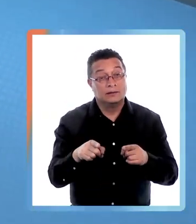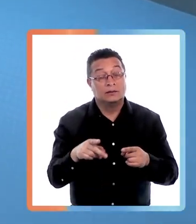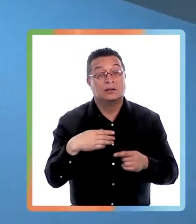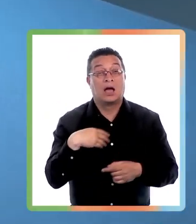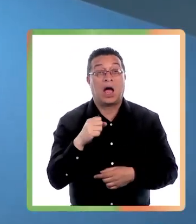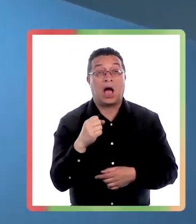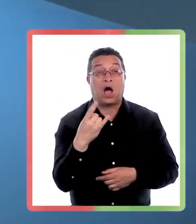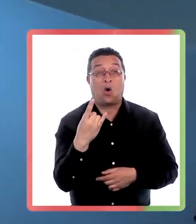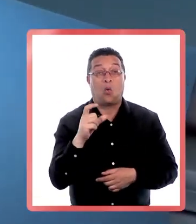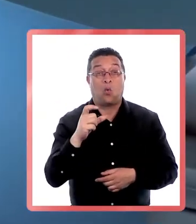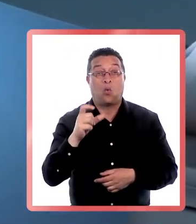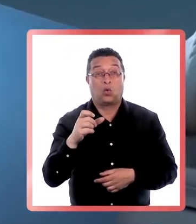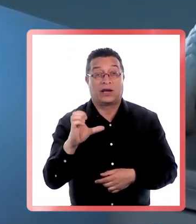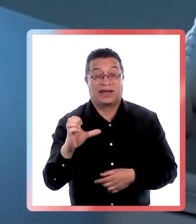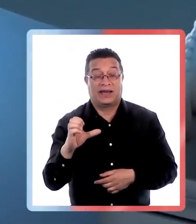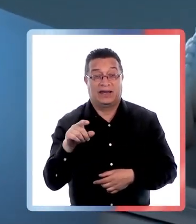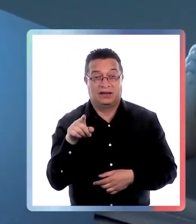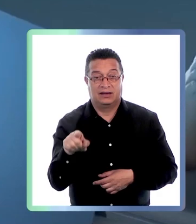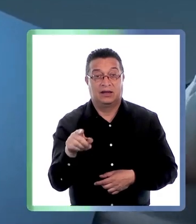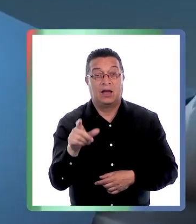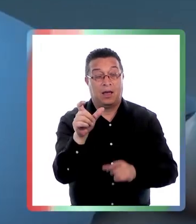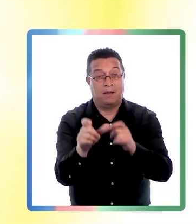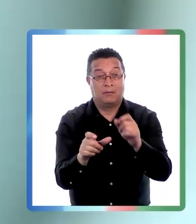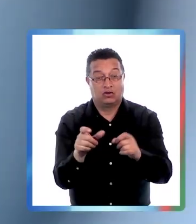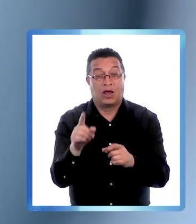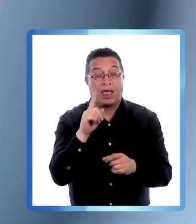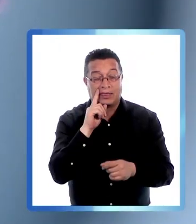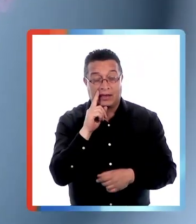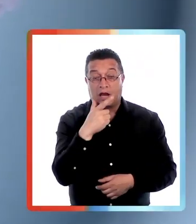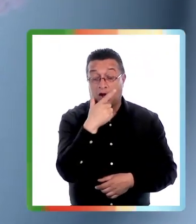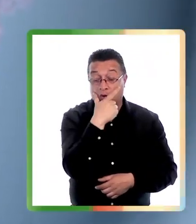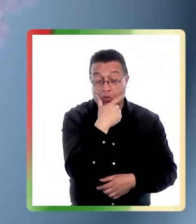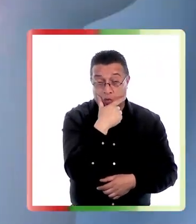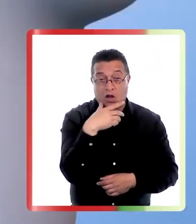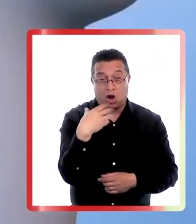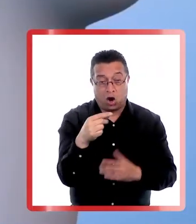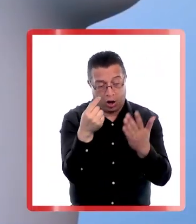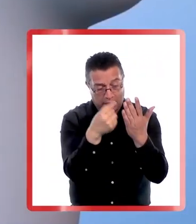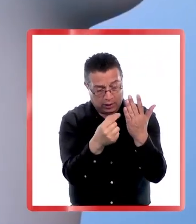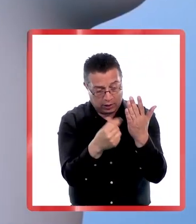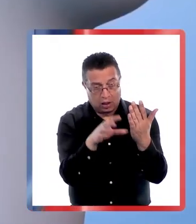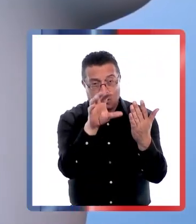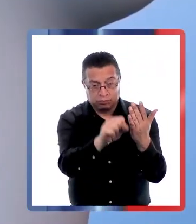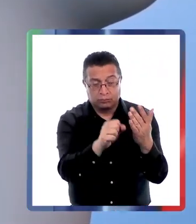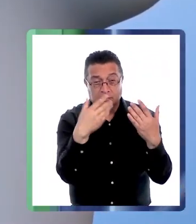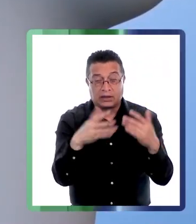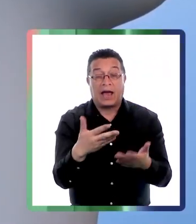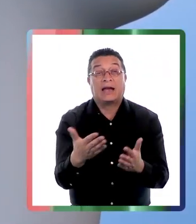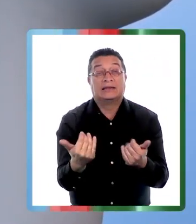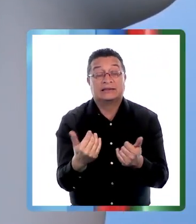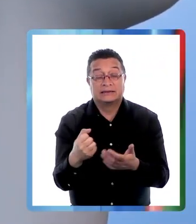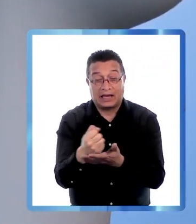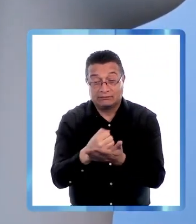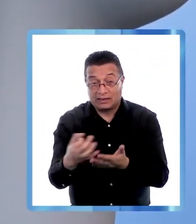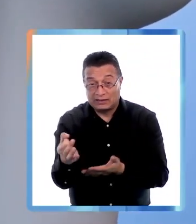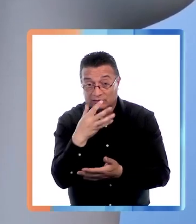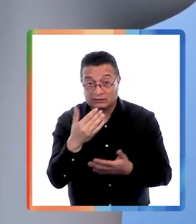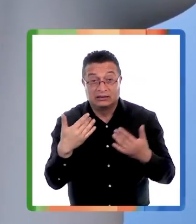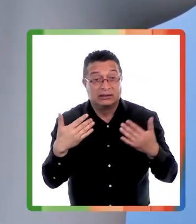a través del auge, las pacientes que tienen tanto una sospecha como un diagnóstico que necesita